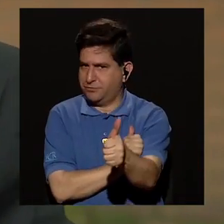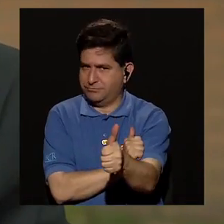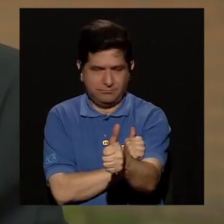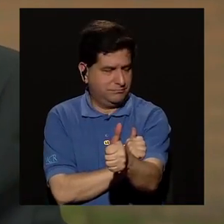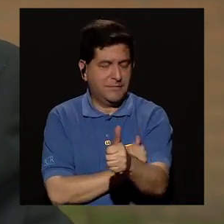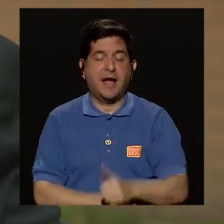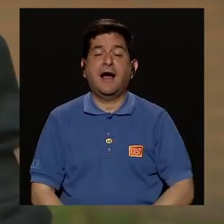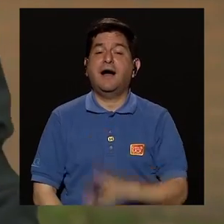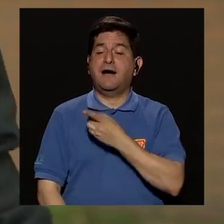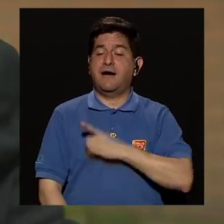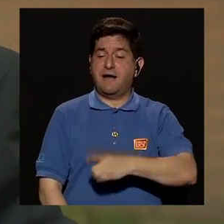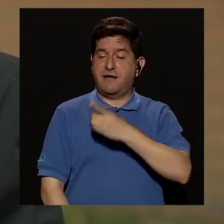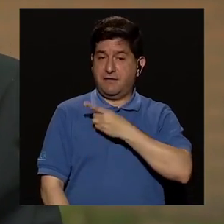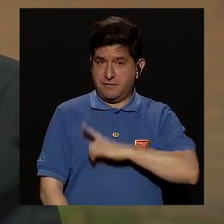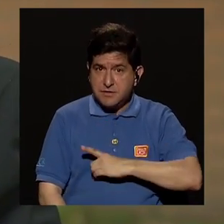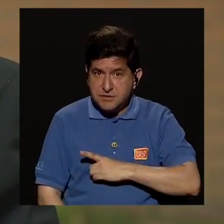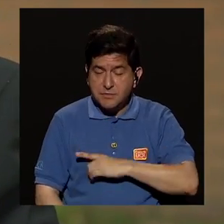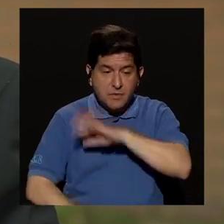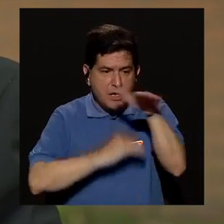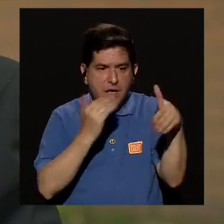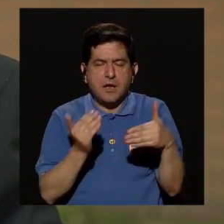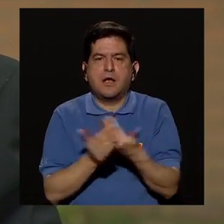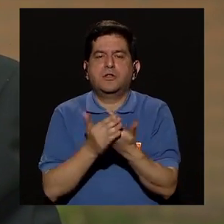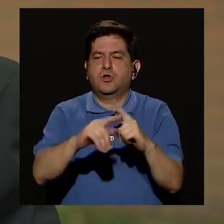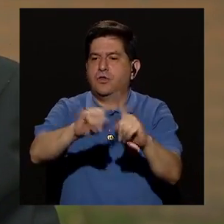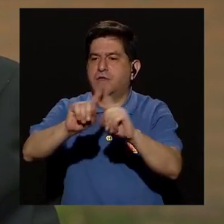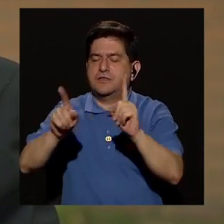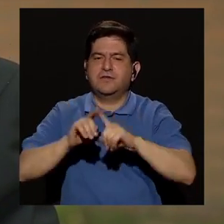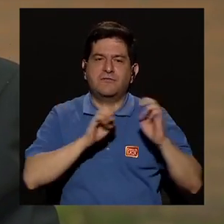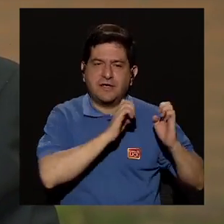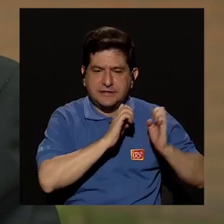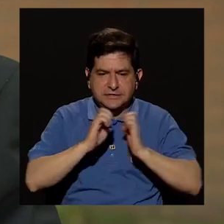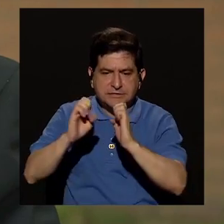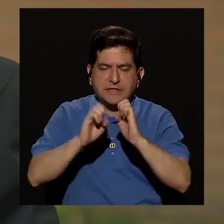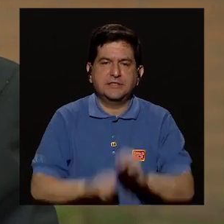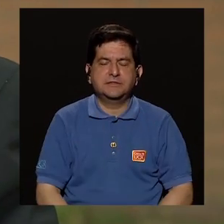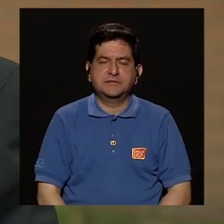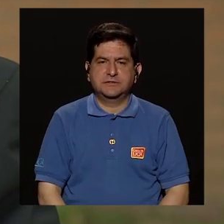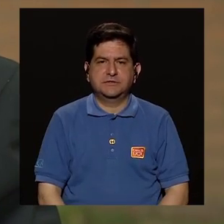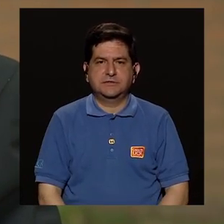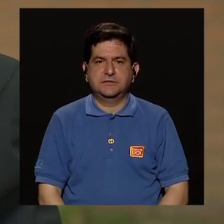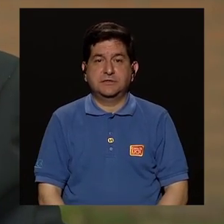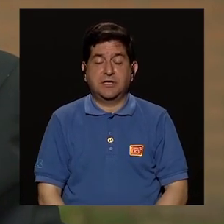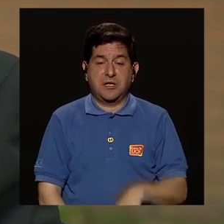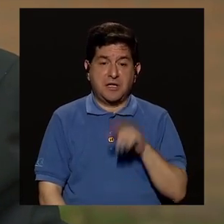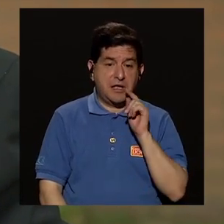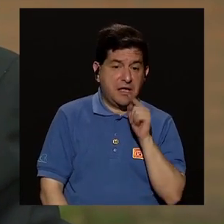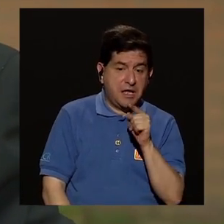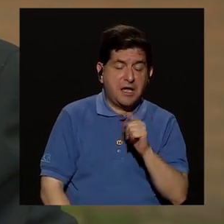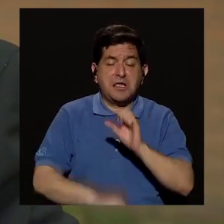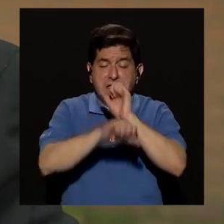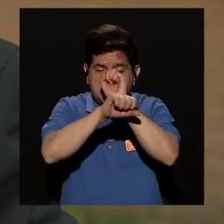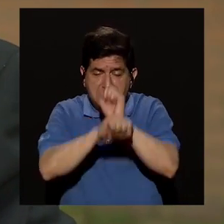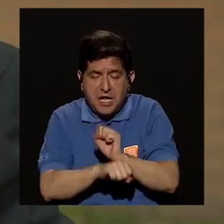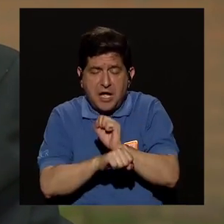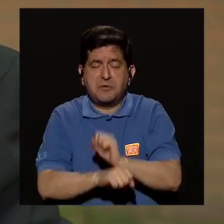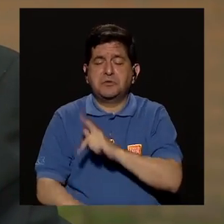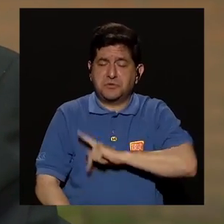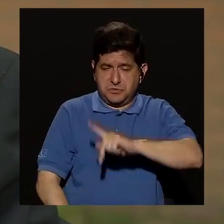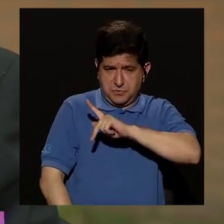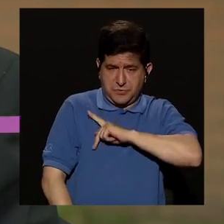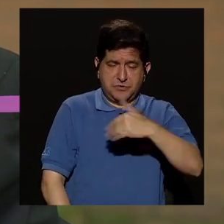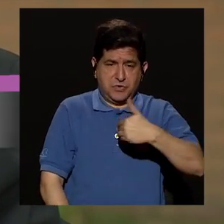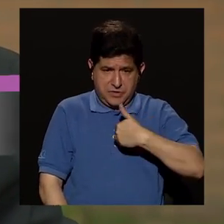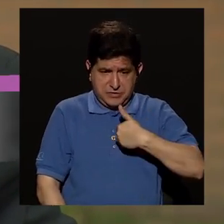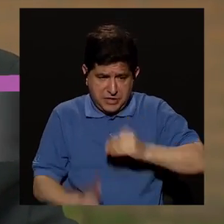pasar y la disciplina son todas aquellas estrategias o maneras o hábitos personales